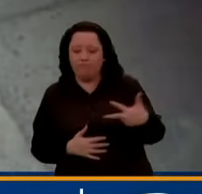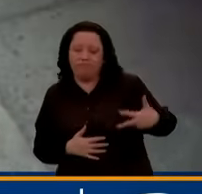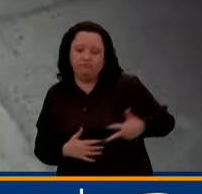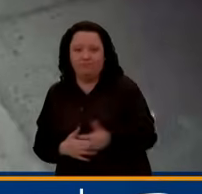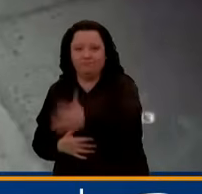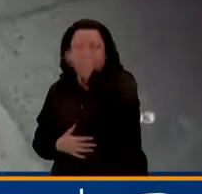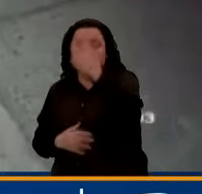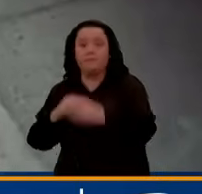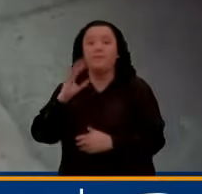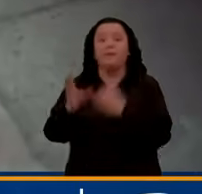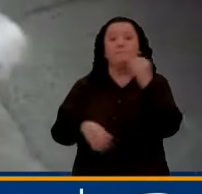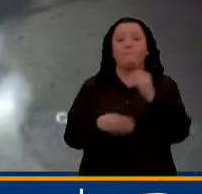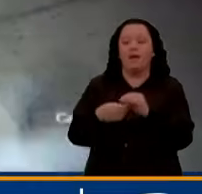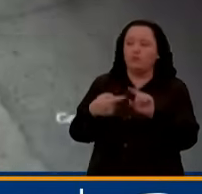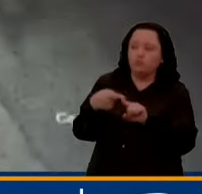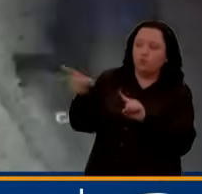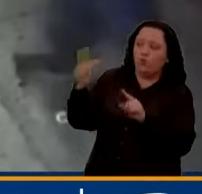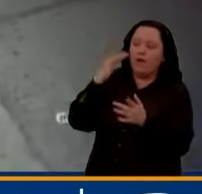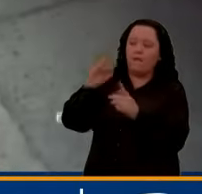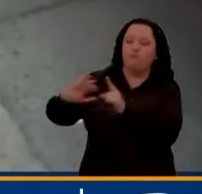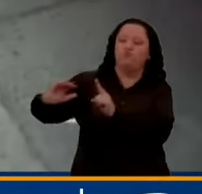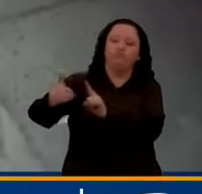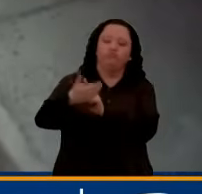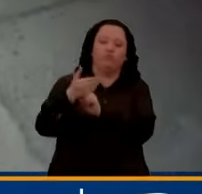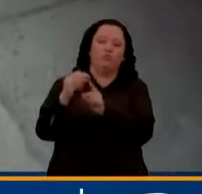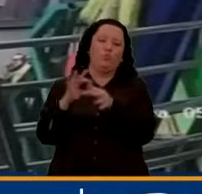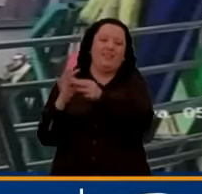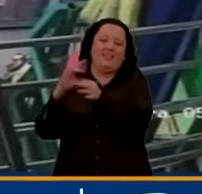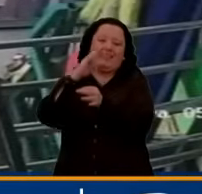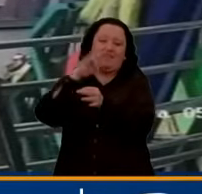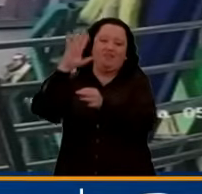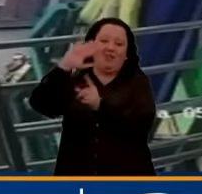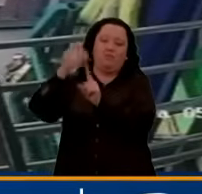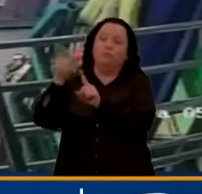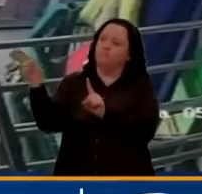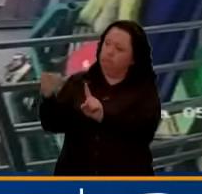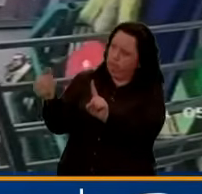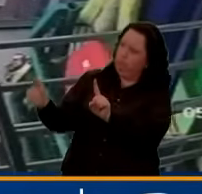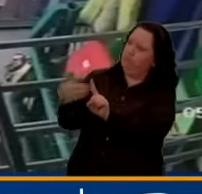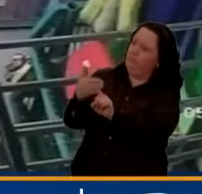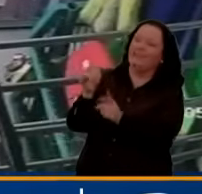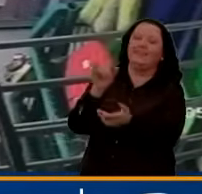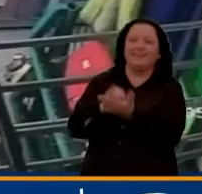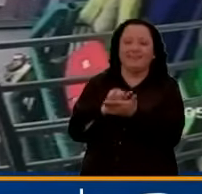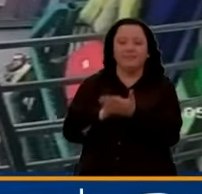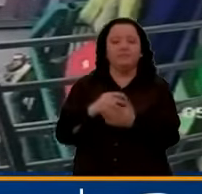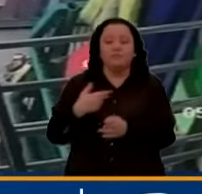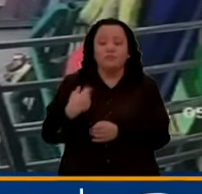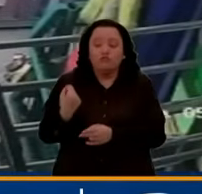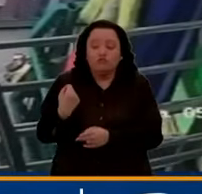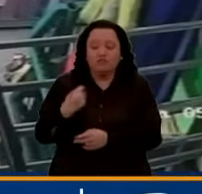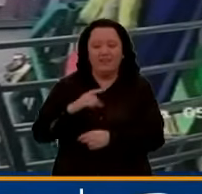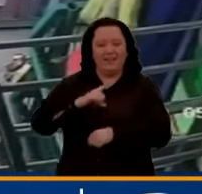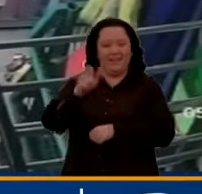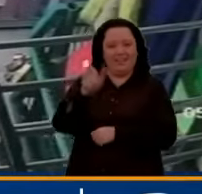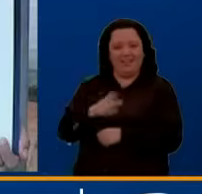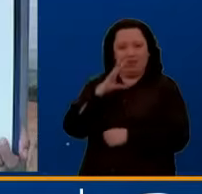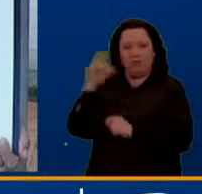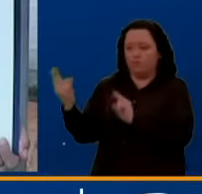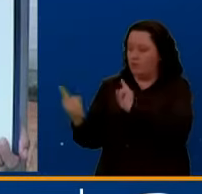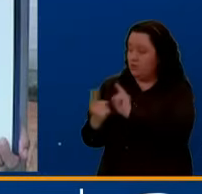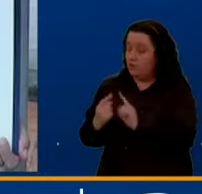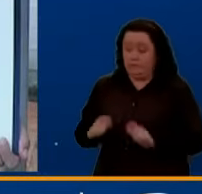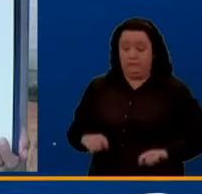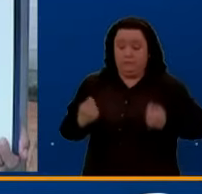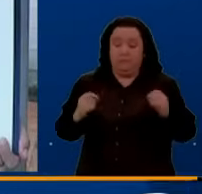además se notificó a la Unidad Nacional de Protección para brindarle seguridad. Hace unos minutos precisamente hablamos con el líder, quien nos señaló que se salvó